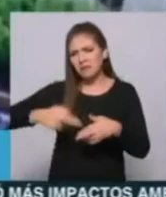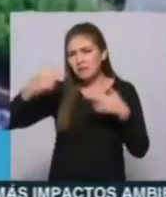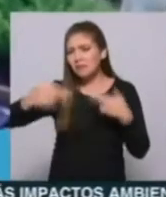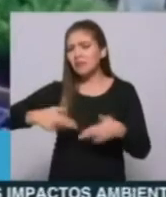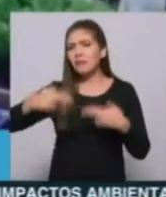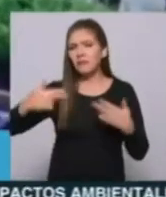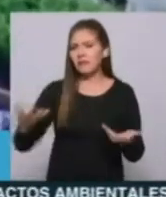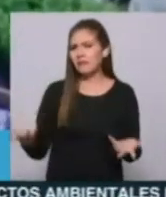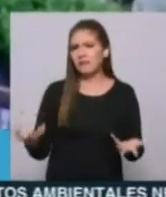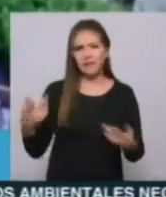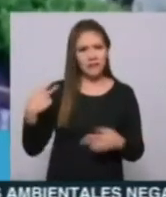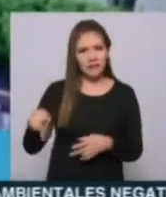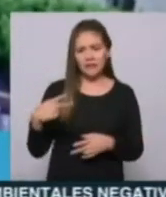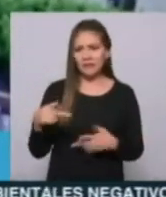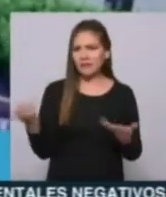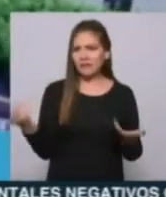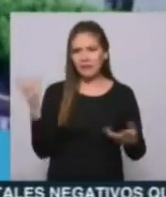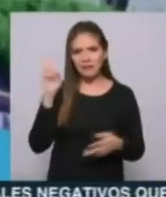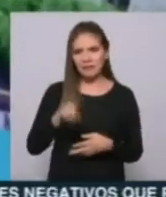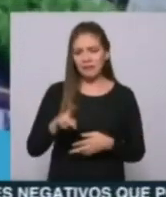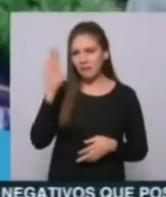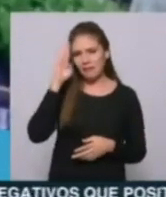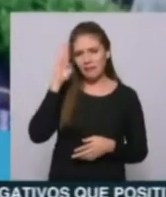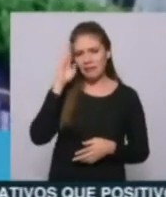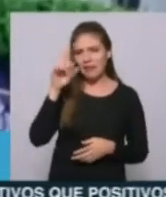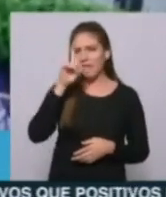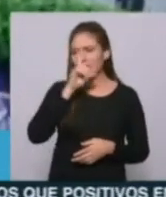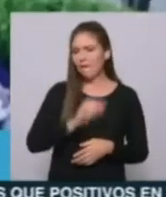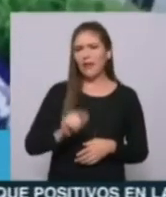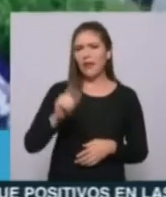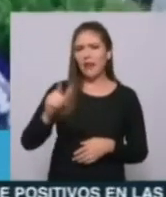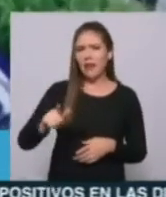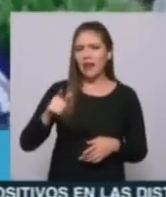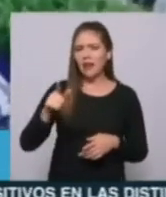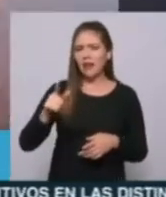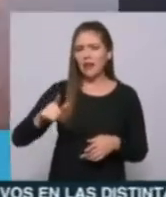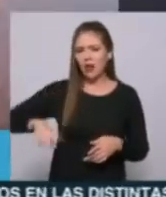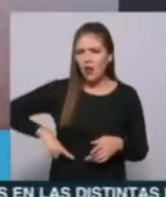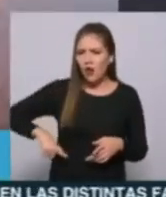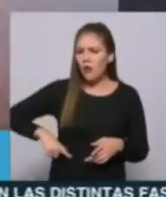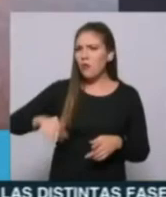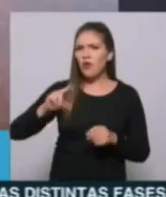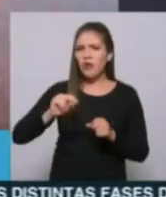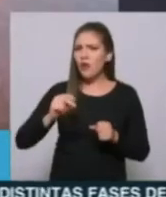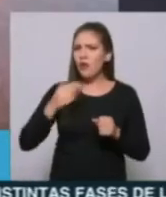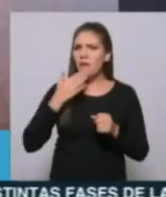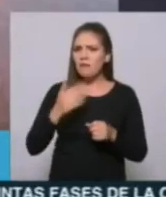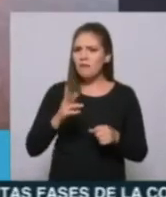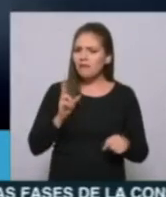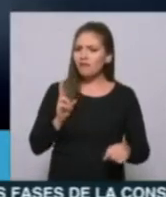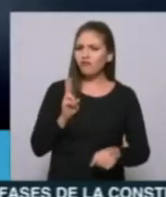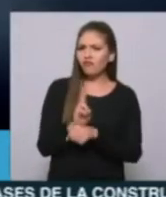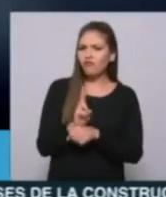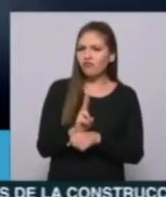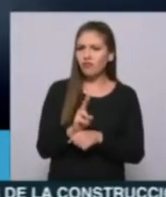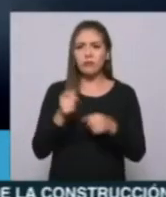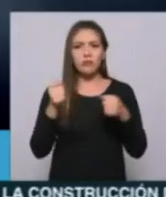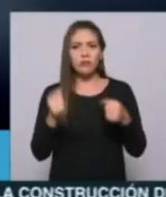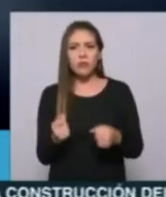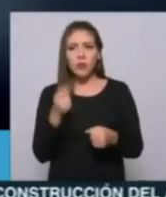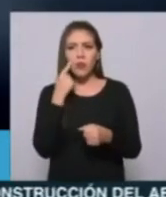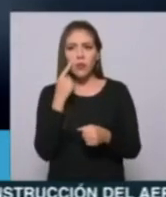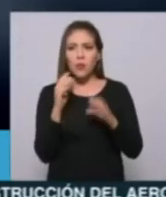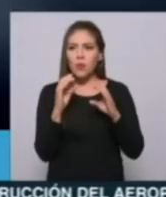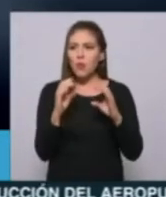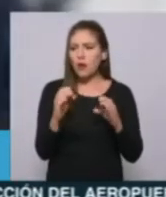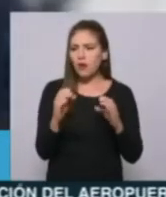ahí hay una falla terrible del Estado mexicano en términos de seguridad, ¿no? Y eso ya es